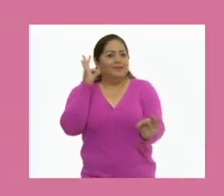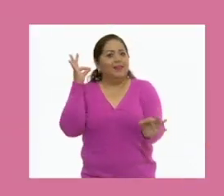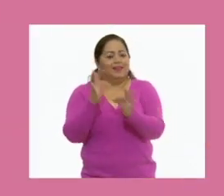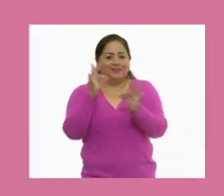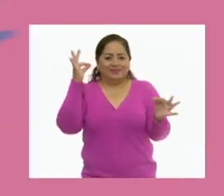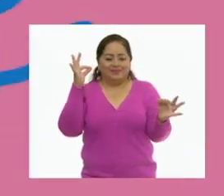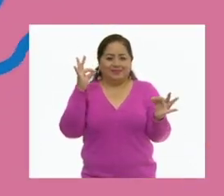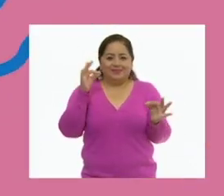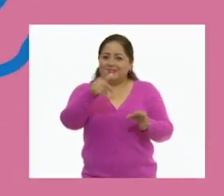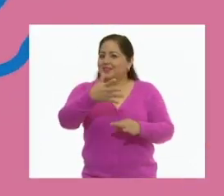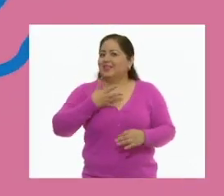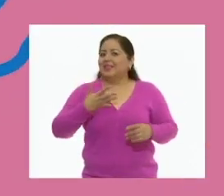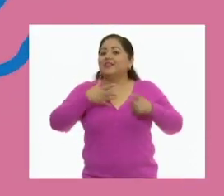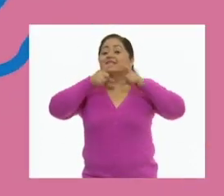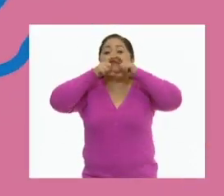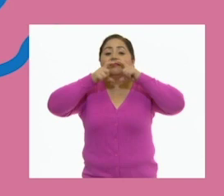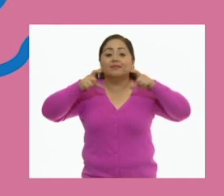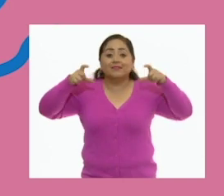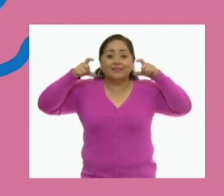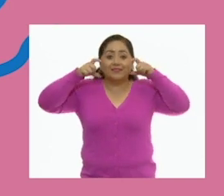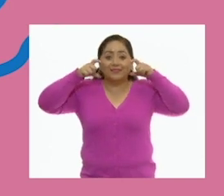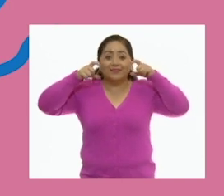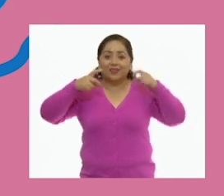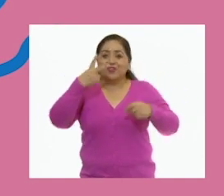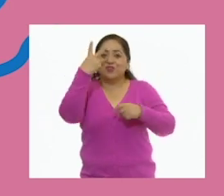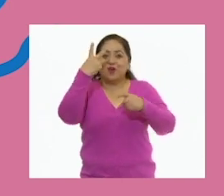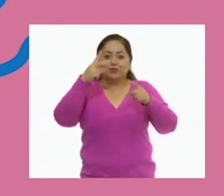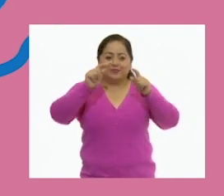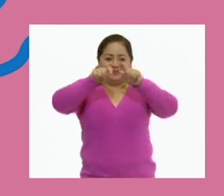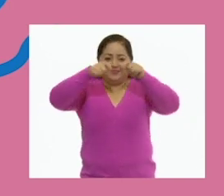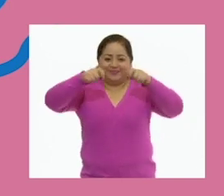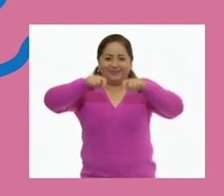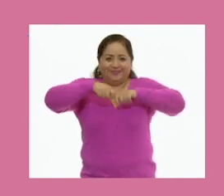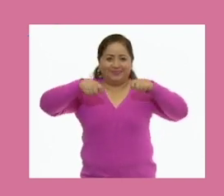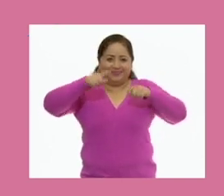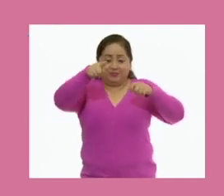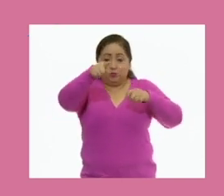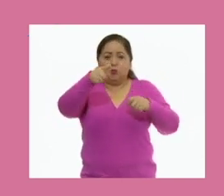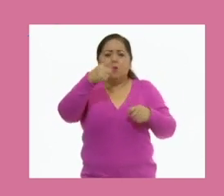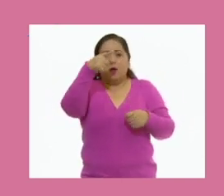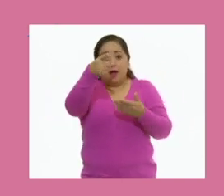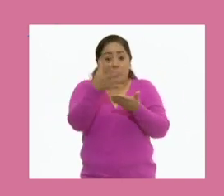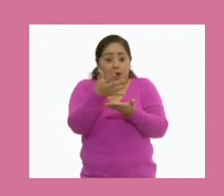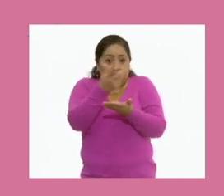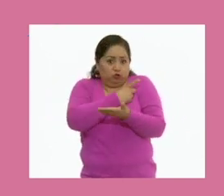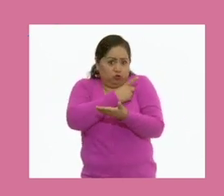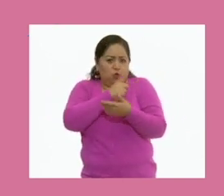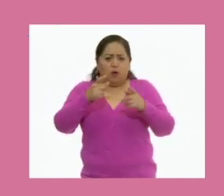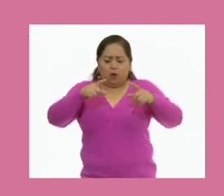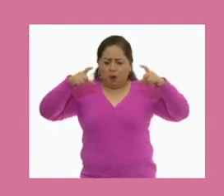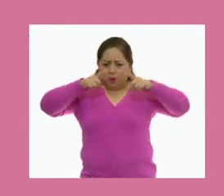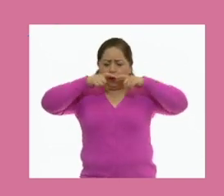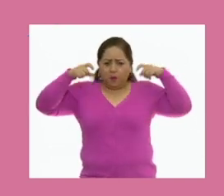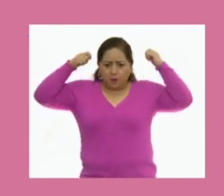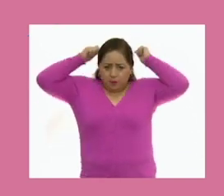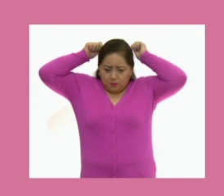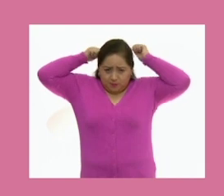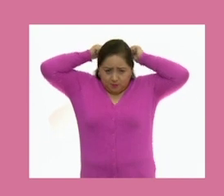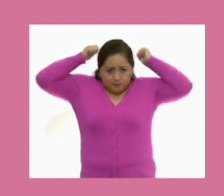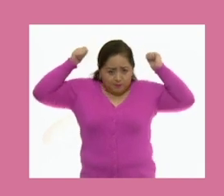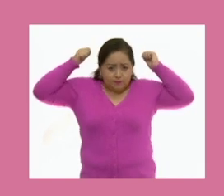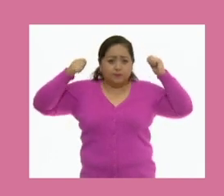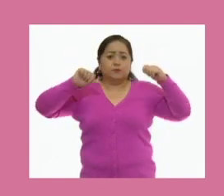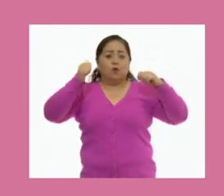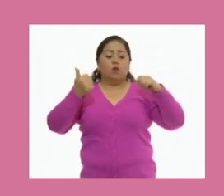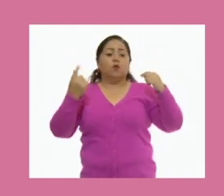¡Listo! Ya tienes un cubrebocas con dos pares de cuerdas. Para colocártelo, deberás amarrar las cuerdas